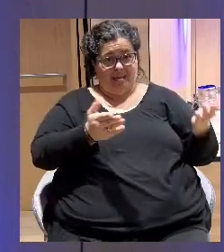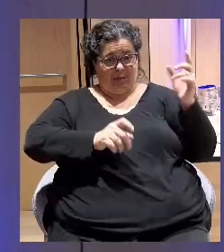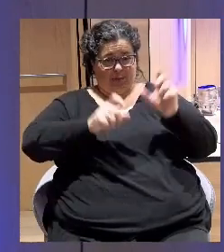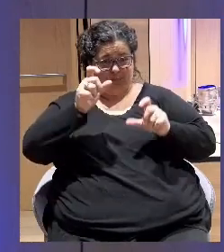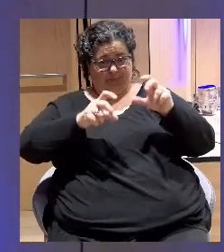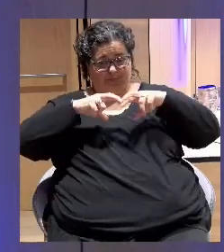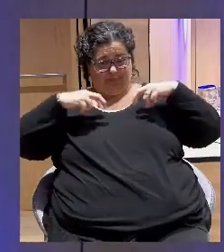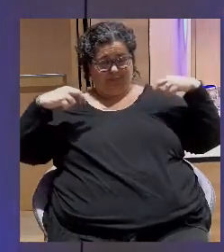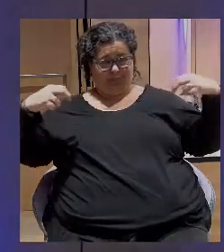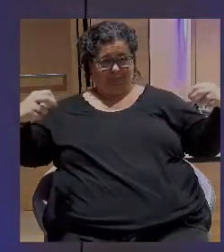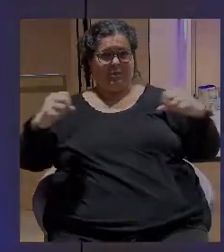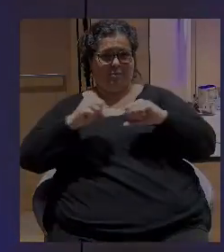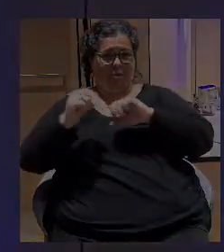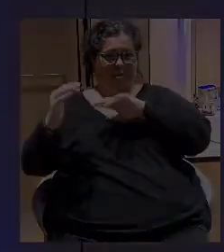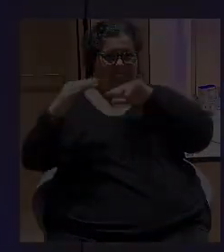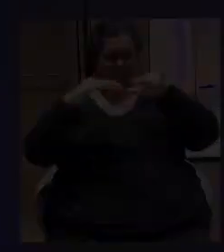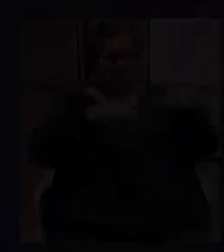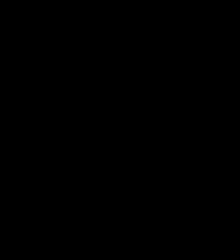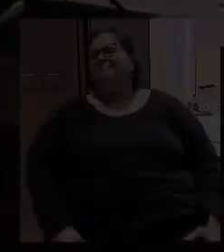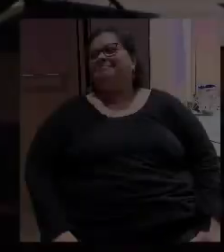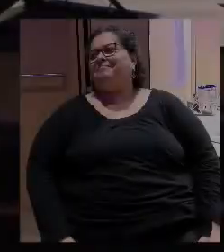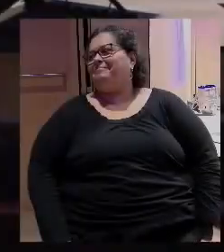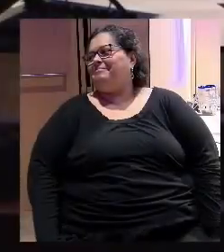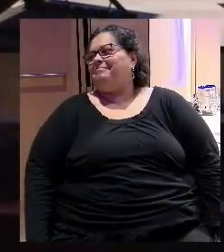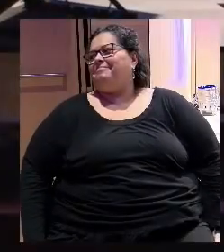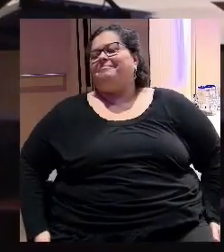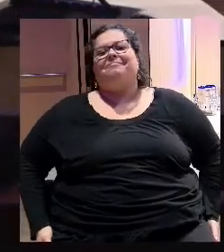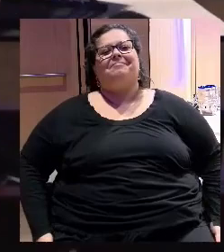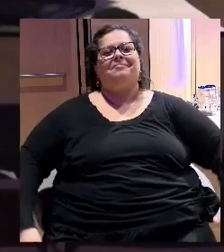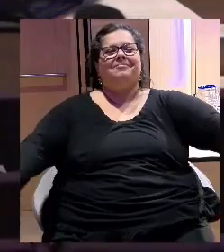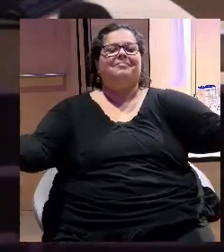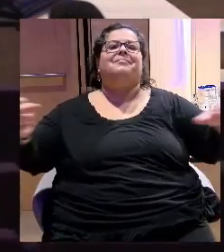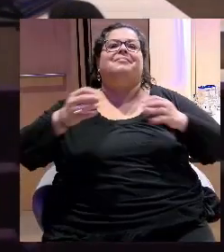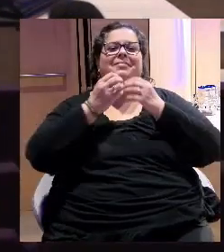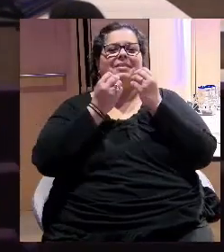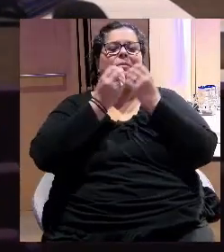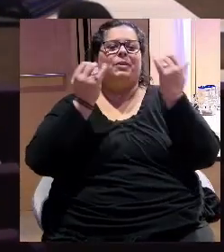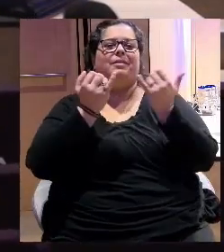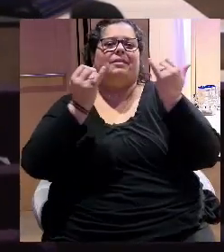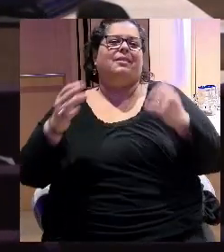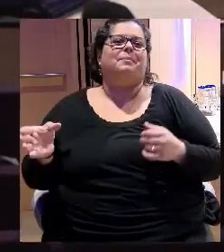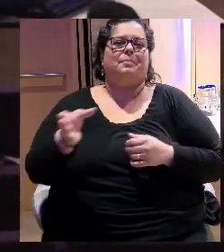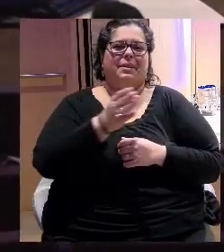a acercarse al escenario, por favor. Buenos días para todos y para todas.